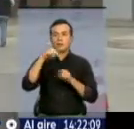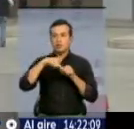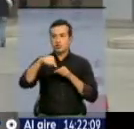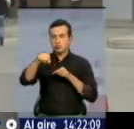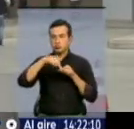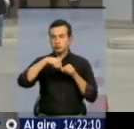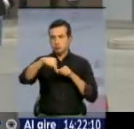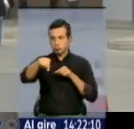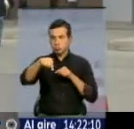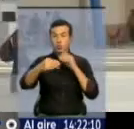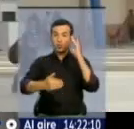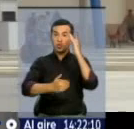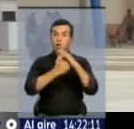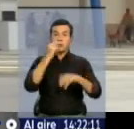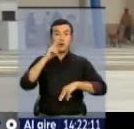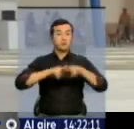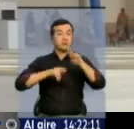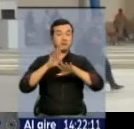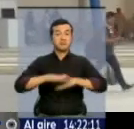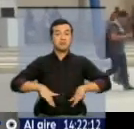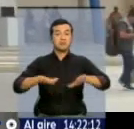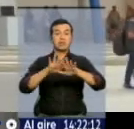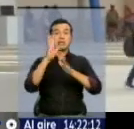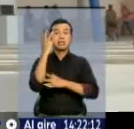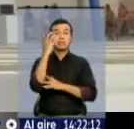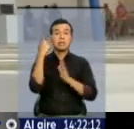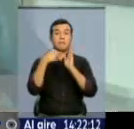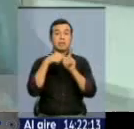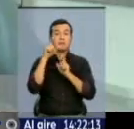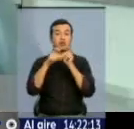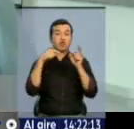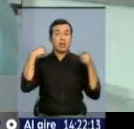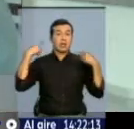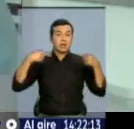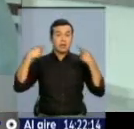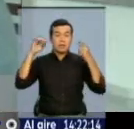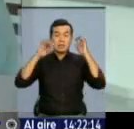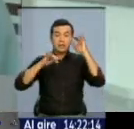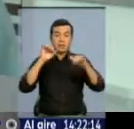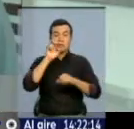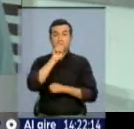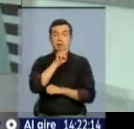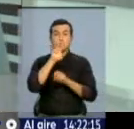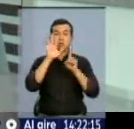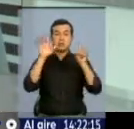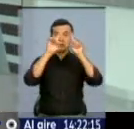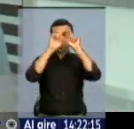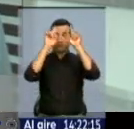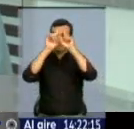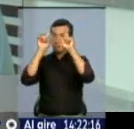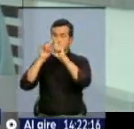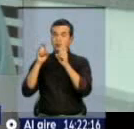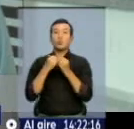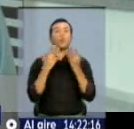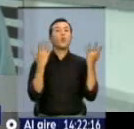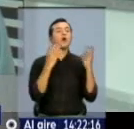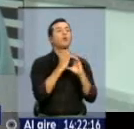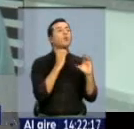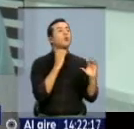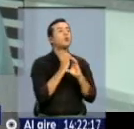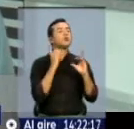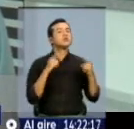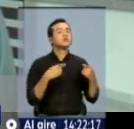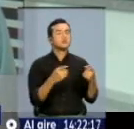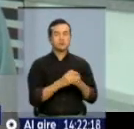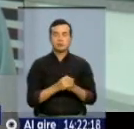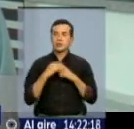terminal. La nueva infraestructura acogerá a 15.000 pasajeros por día. Prácticamente 26 cooperativas aquí. ¿Cuántas unidades diariamente